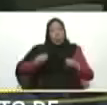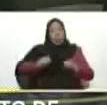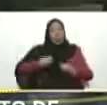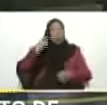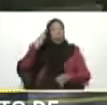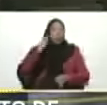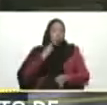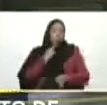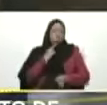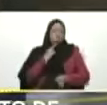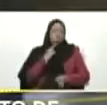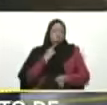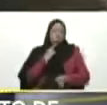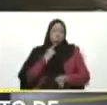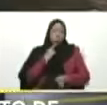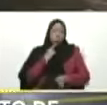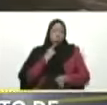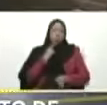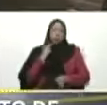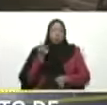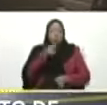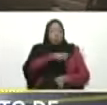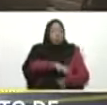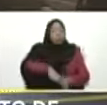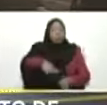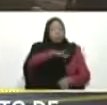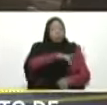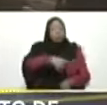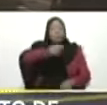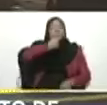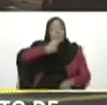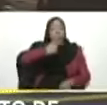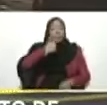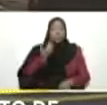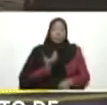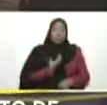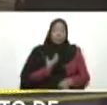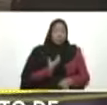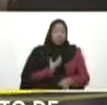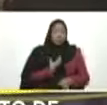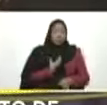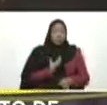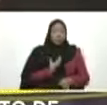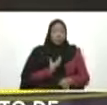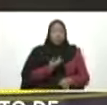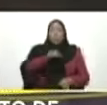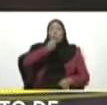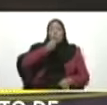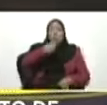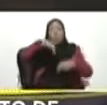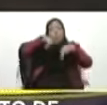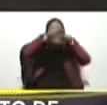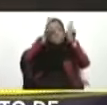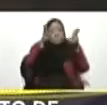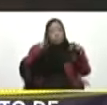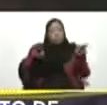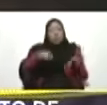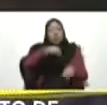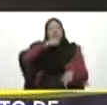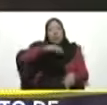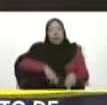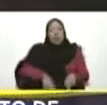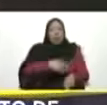Bolívar, este lugar que hemos recuperado, alcaldesa, y que es un museo para el que lo